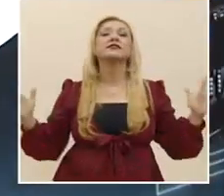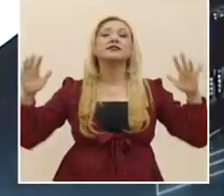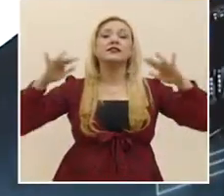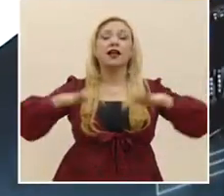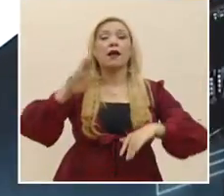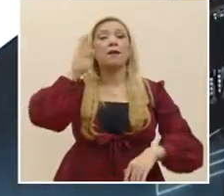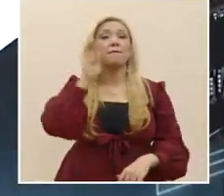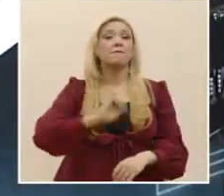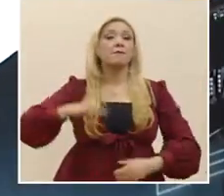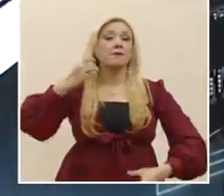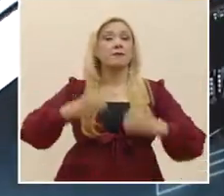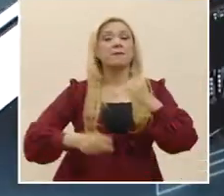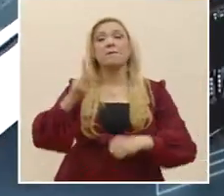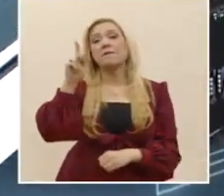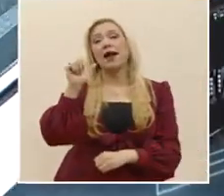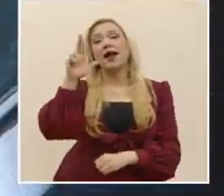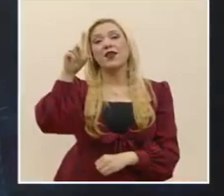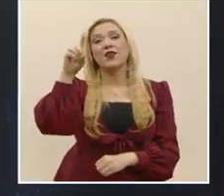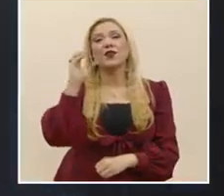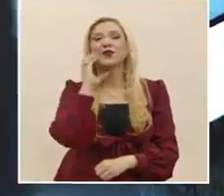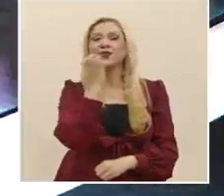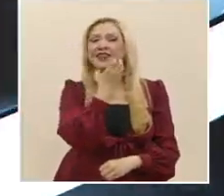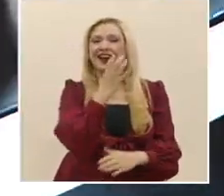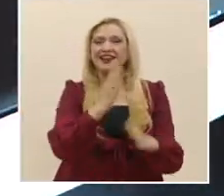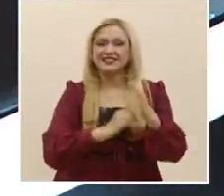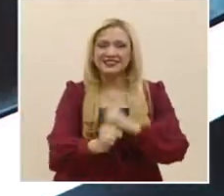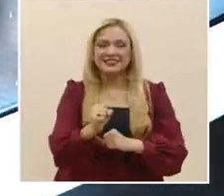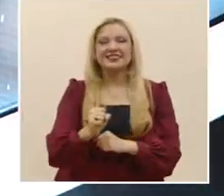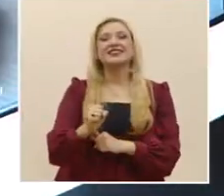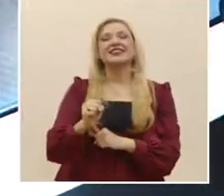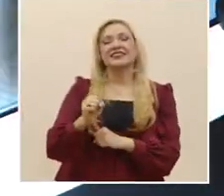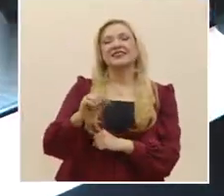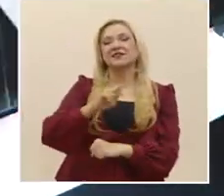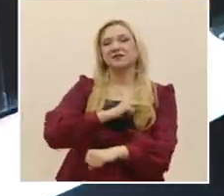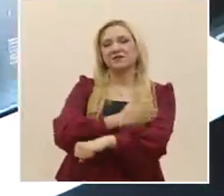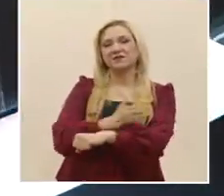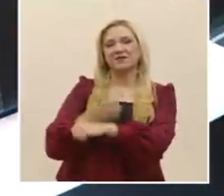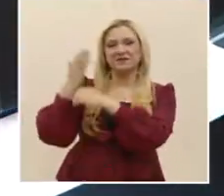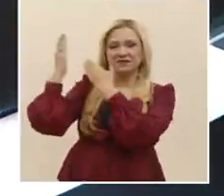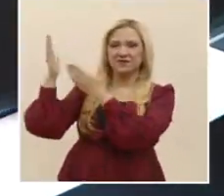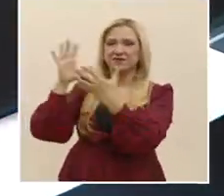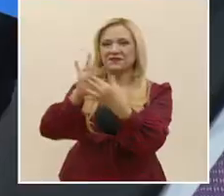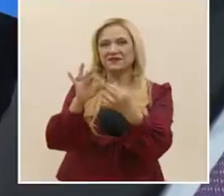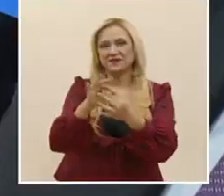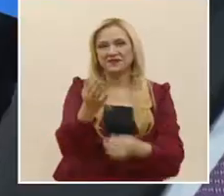asistió el ministro Jorge Mario Pardo Rebolledo. Juan Carlos González con la información.